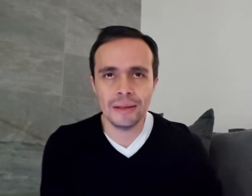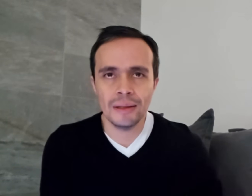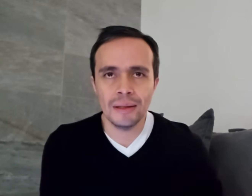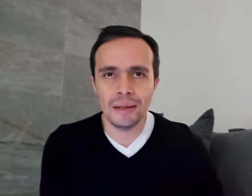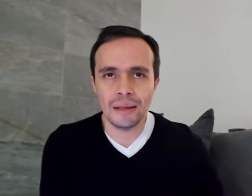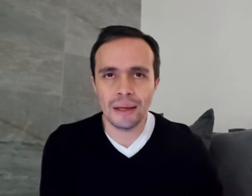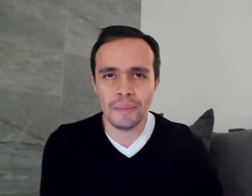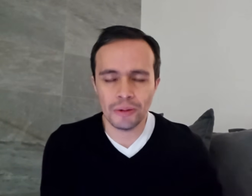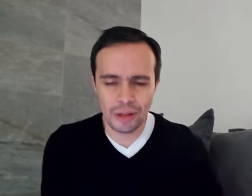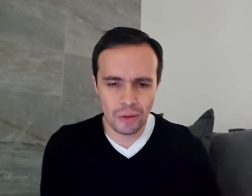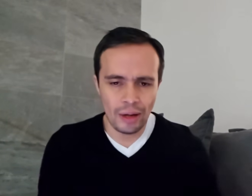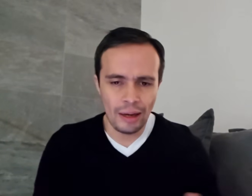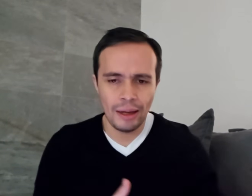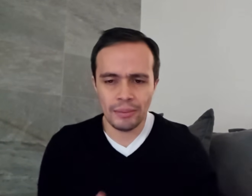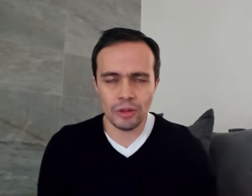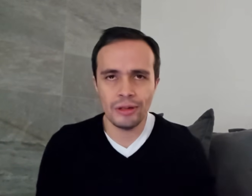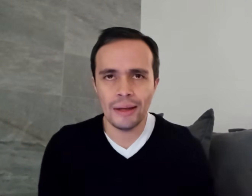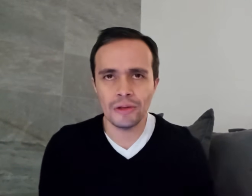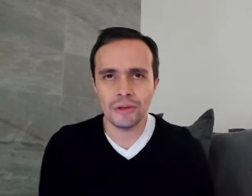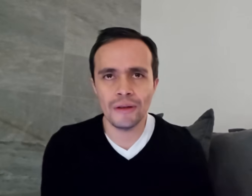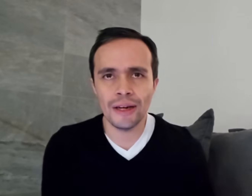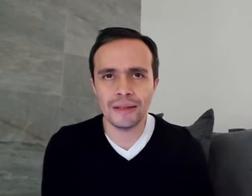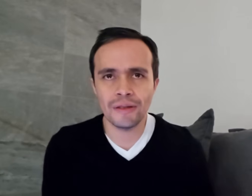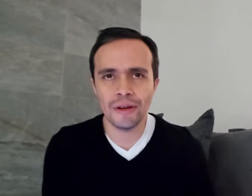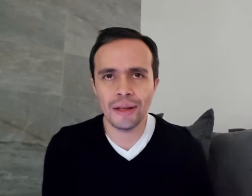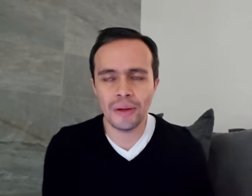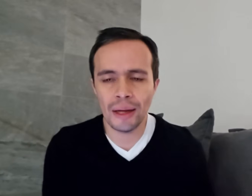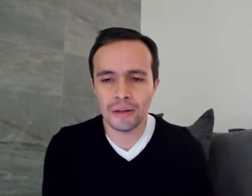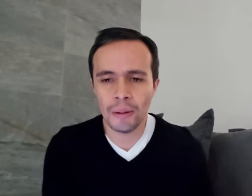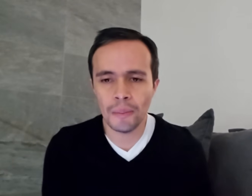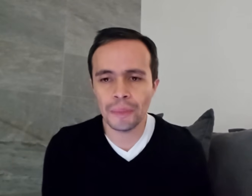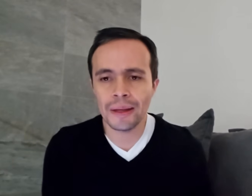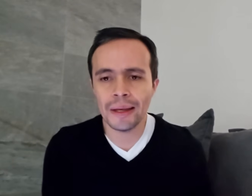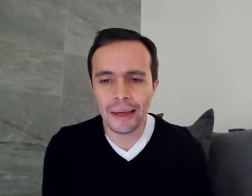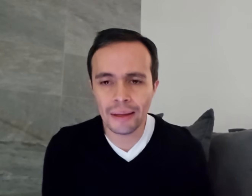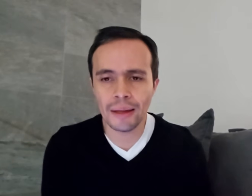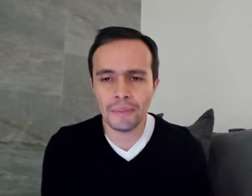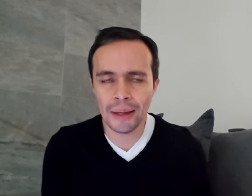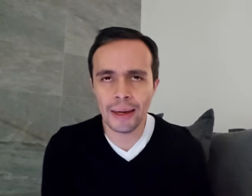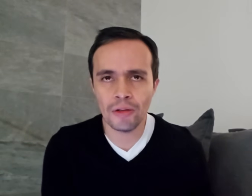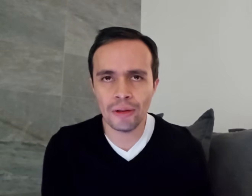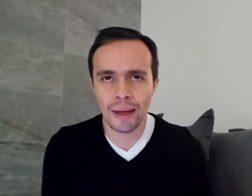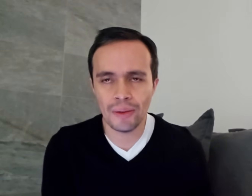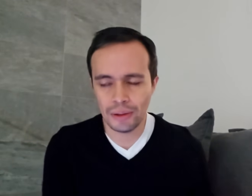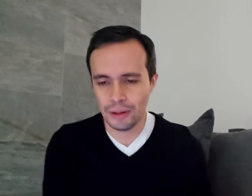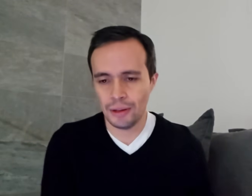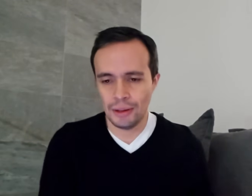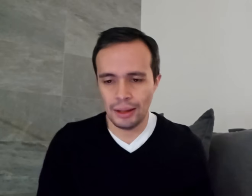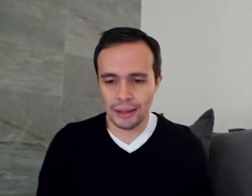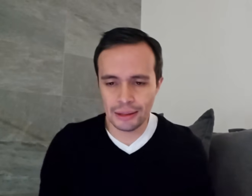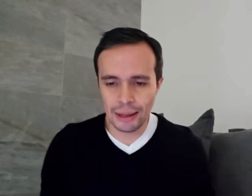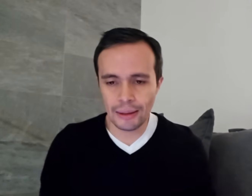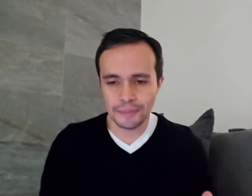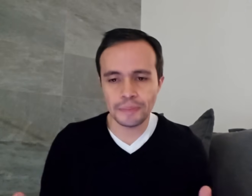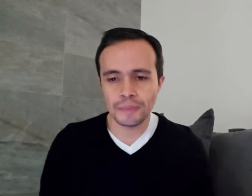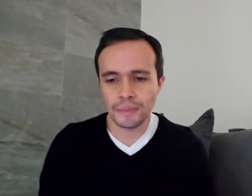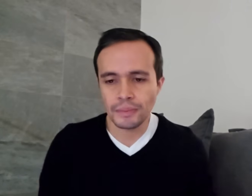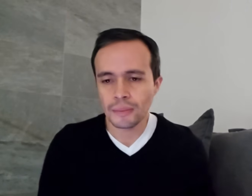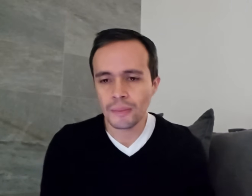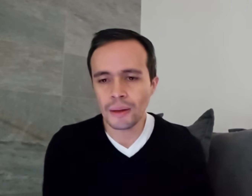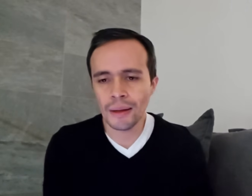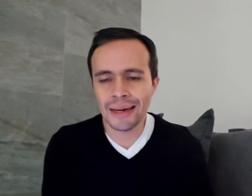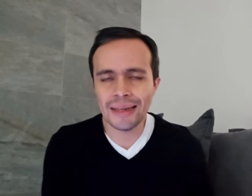Canadá, que por cierto ha mostrado sus diferencias frente a Donald Trump y también ha mostrado